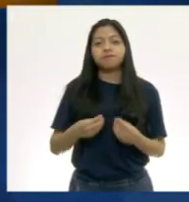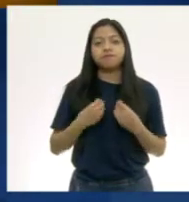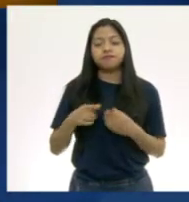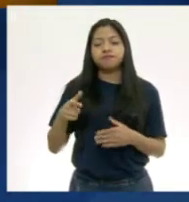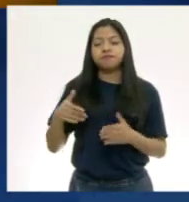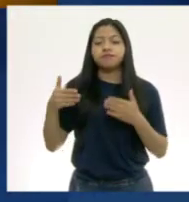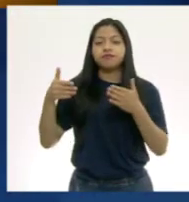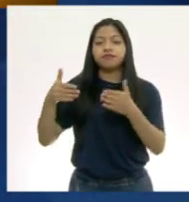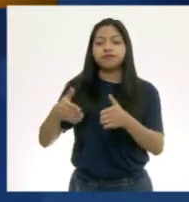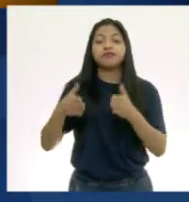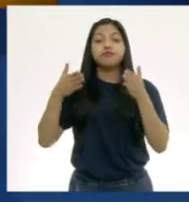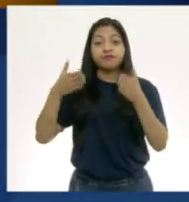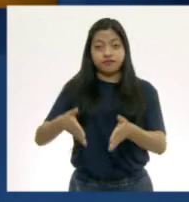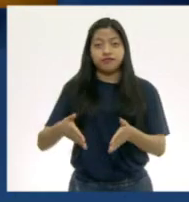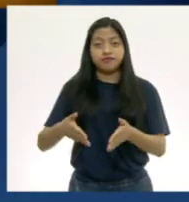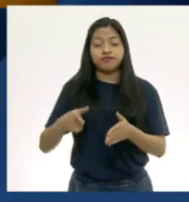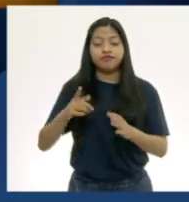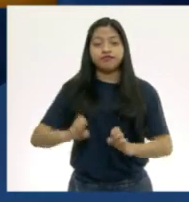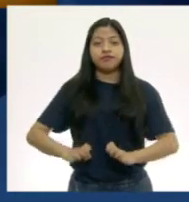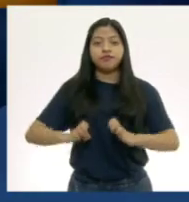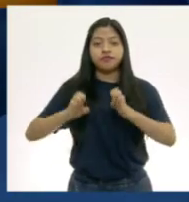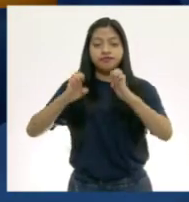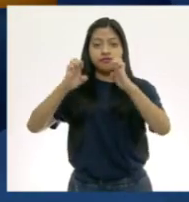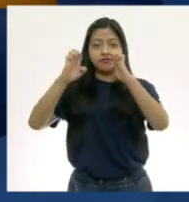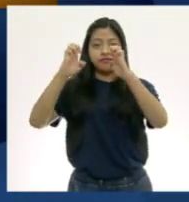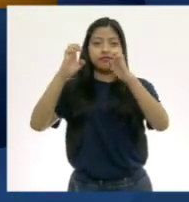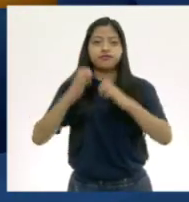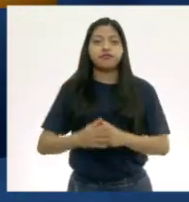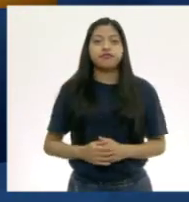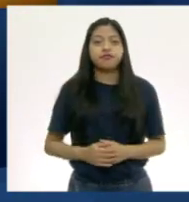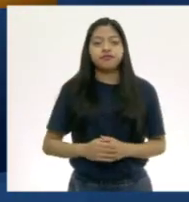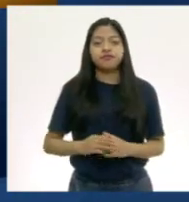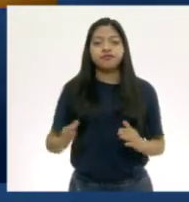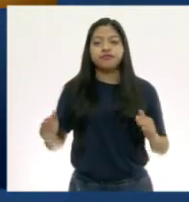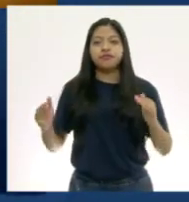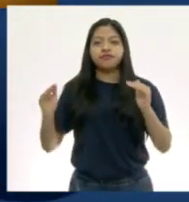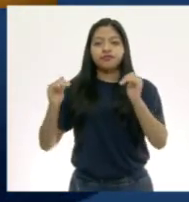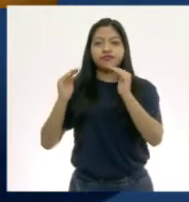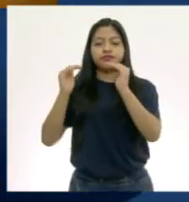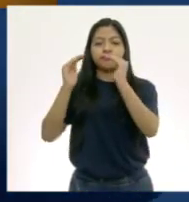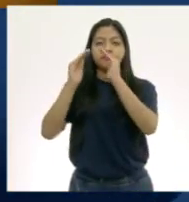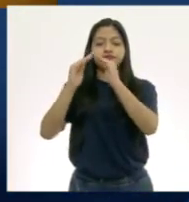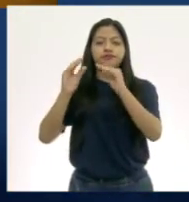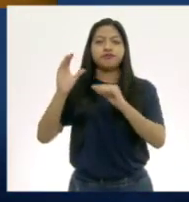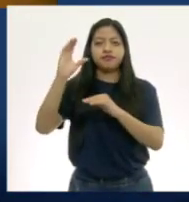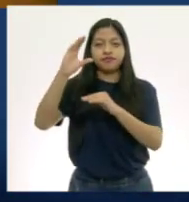tumba está marcada por un edificio coronado por una pequeña pirámide.